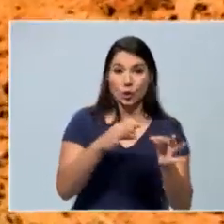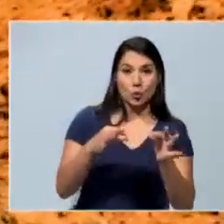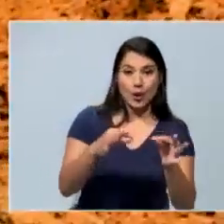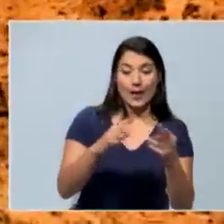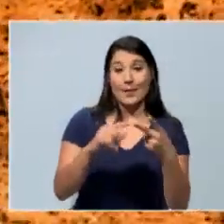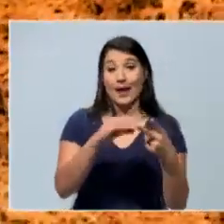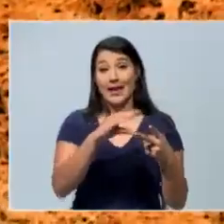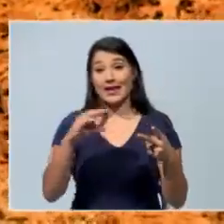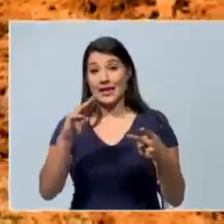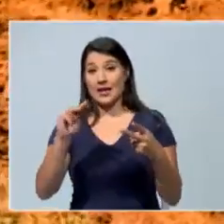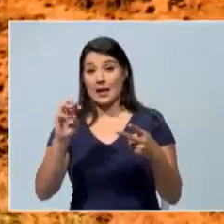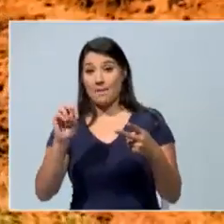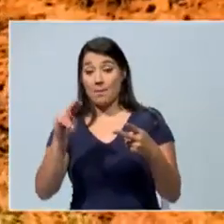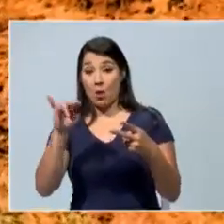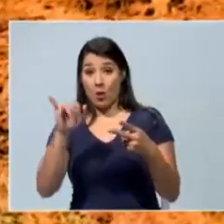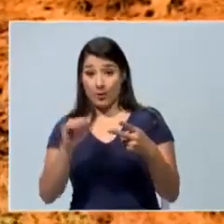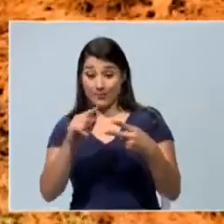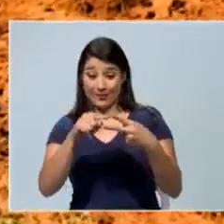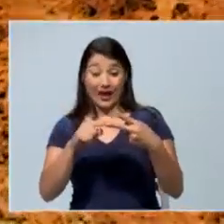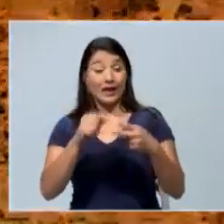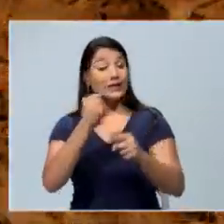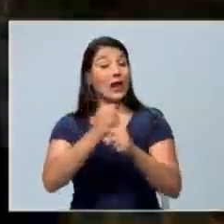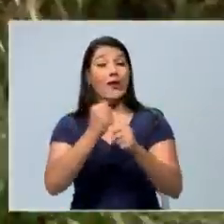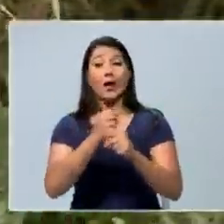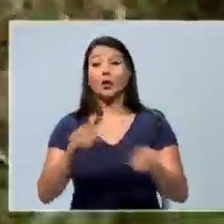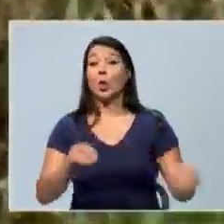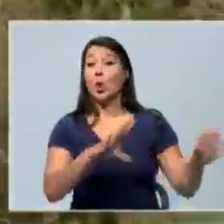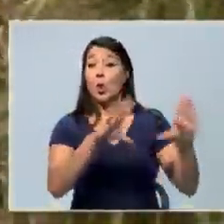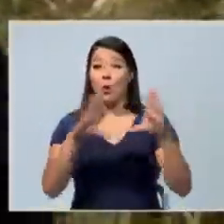cuadrillas trabajan ahora durante las 24 horas del día.